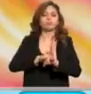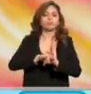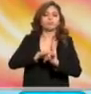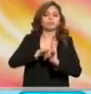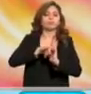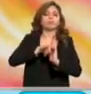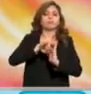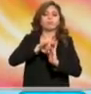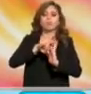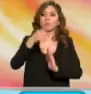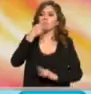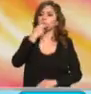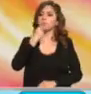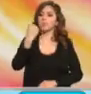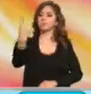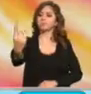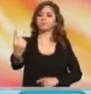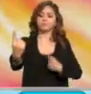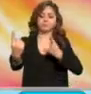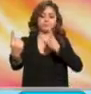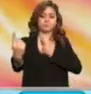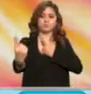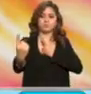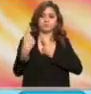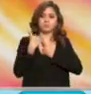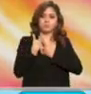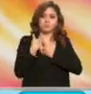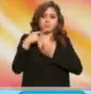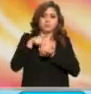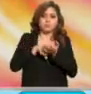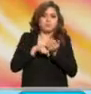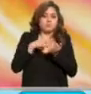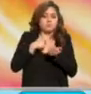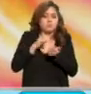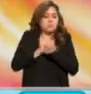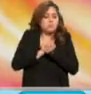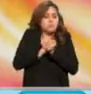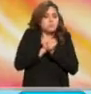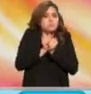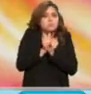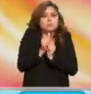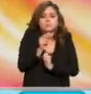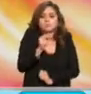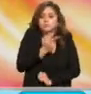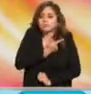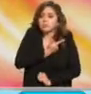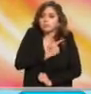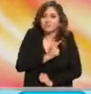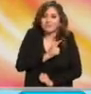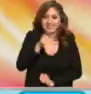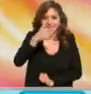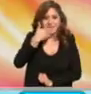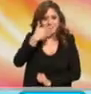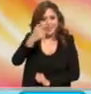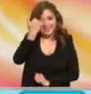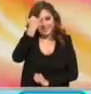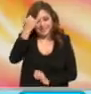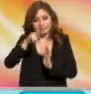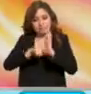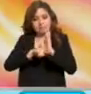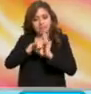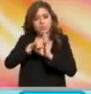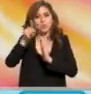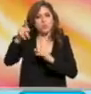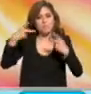Acompañar cuando subes con un Efectivamente. hombre y te puede de verdad causar algo. Hay gente que Claro, efectivamente, este del elevador que dices, una